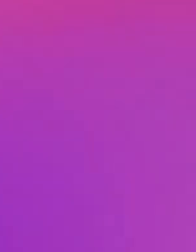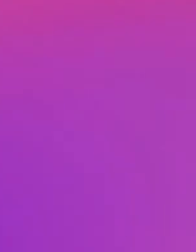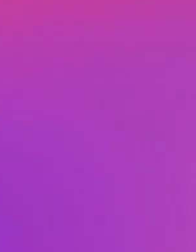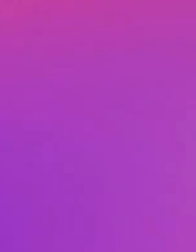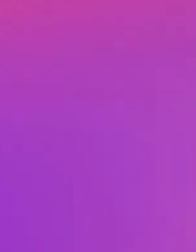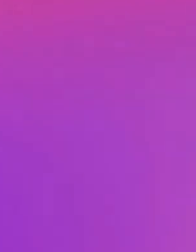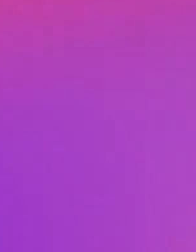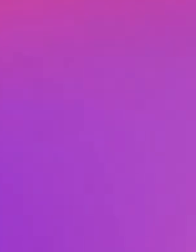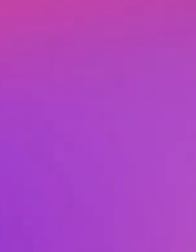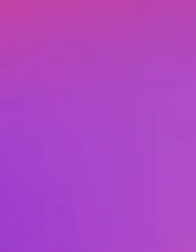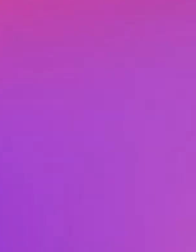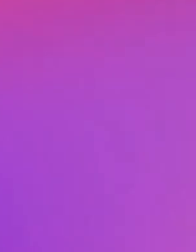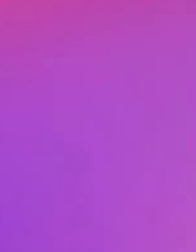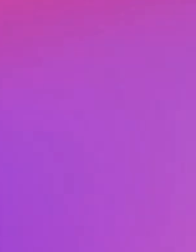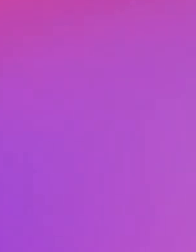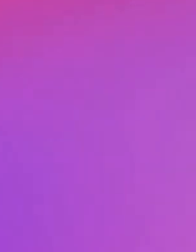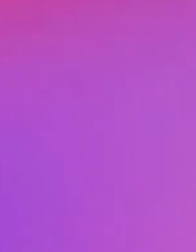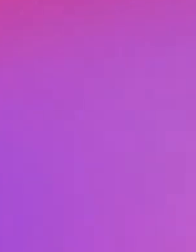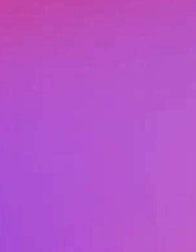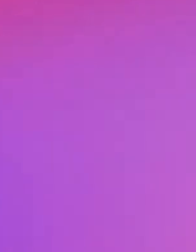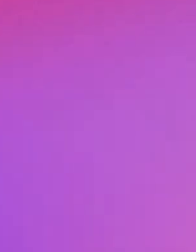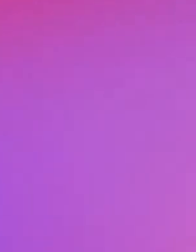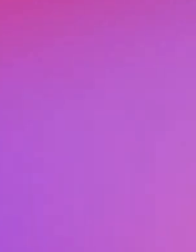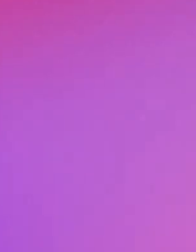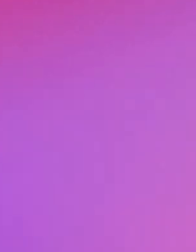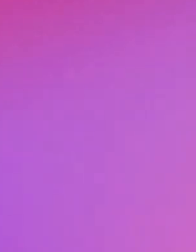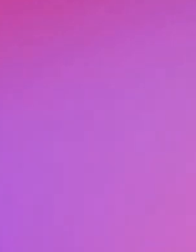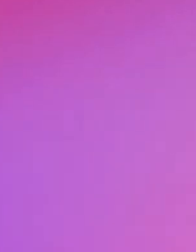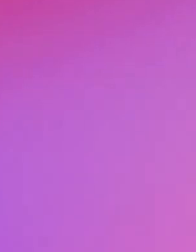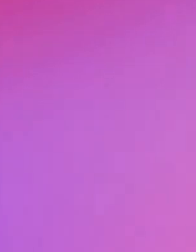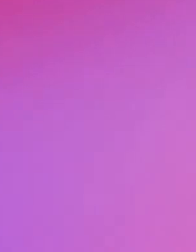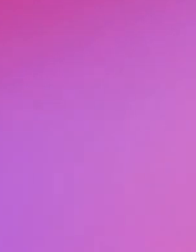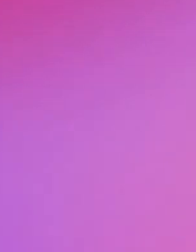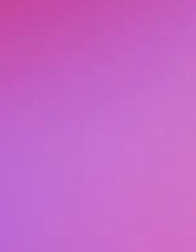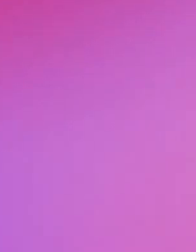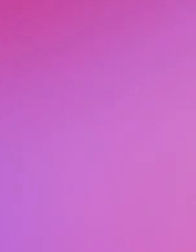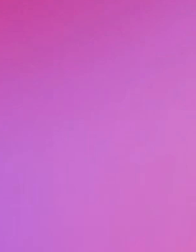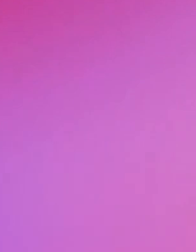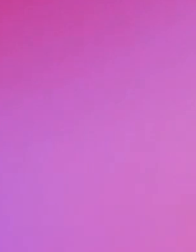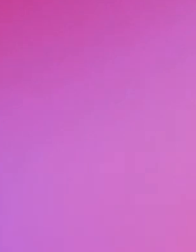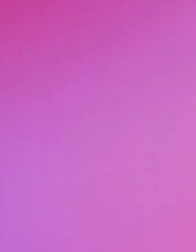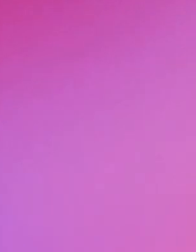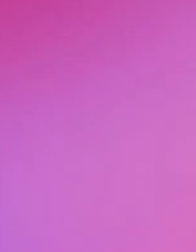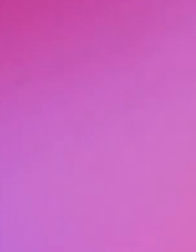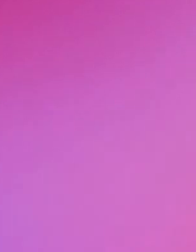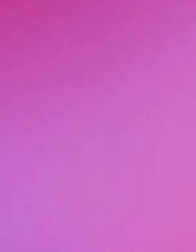conalitec.cep.gov.mx. Y recuerda que también cuentas con el sitio